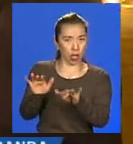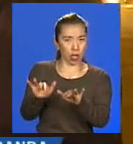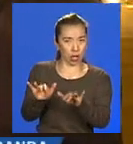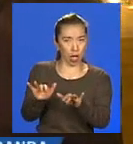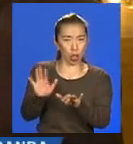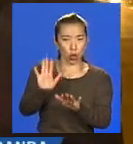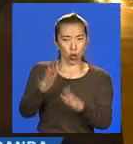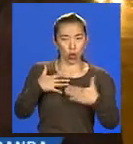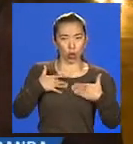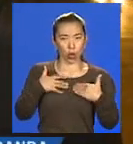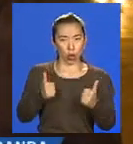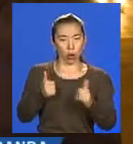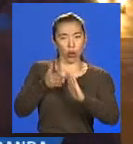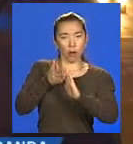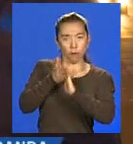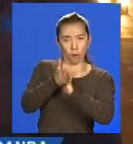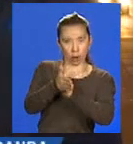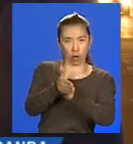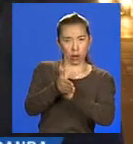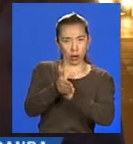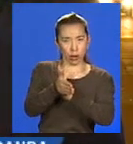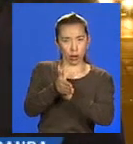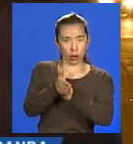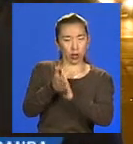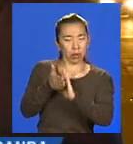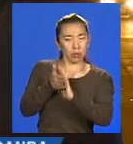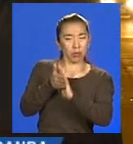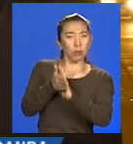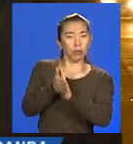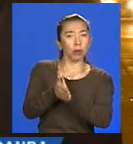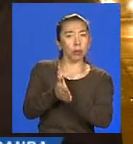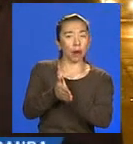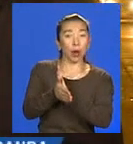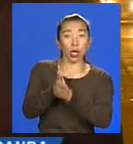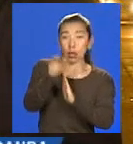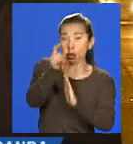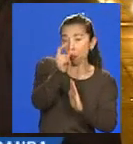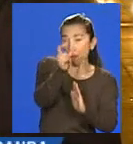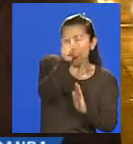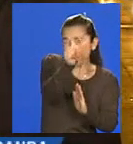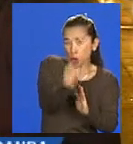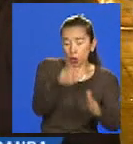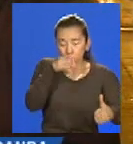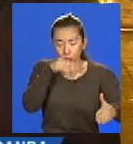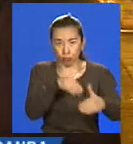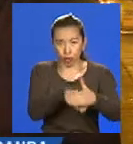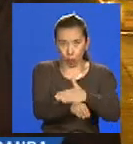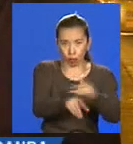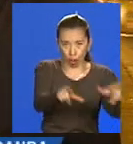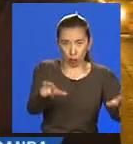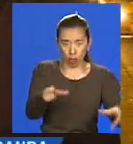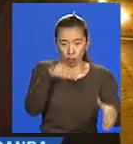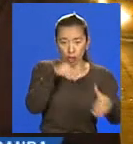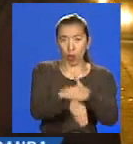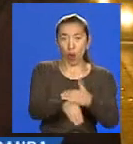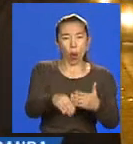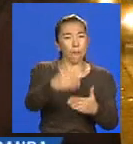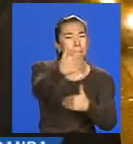el secretario de Salud en informaciones preliminares recogidas con las autoridades, es que una persona ingresó a las instalaciones, dejó un